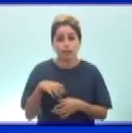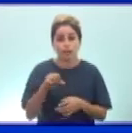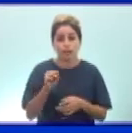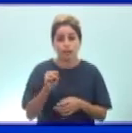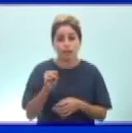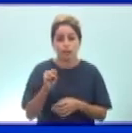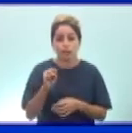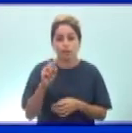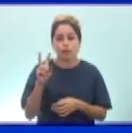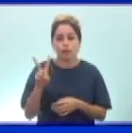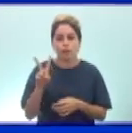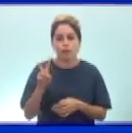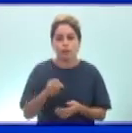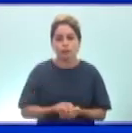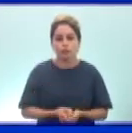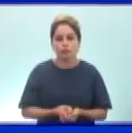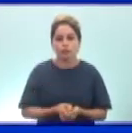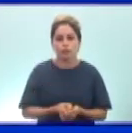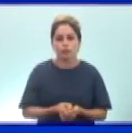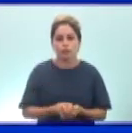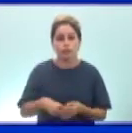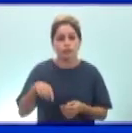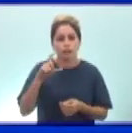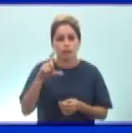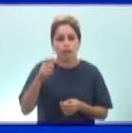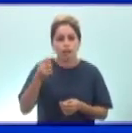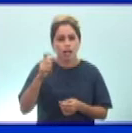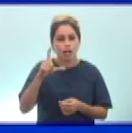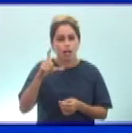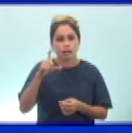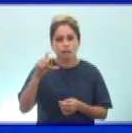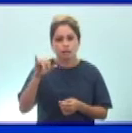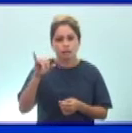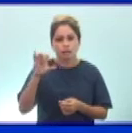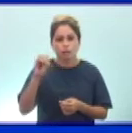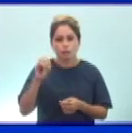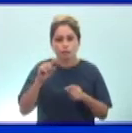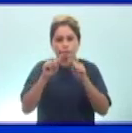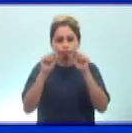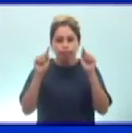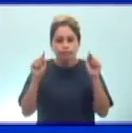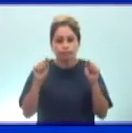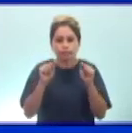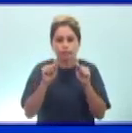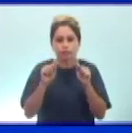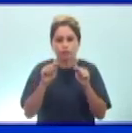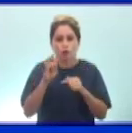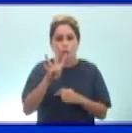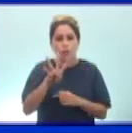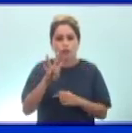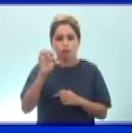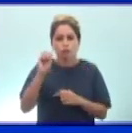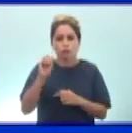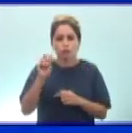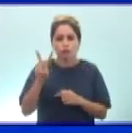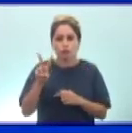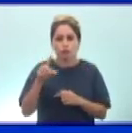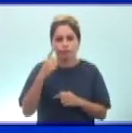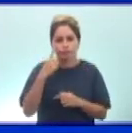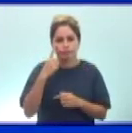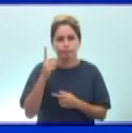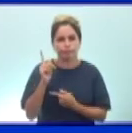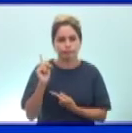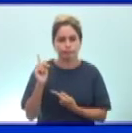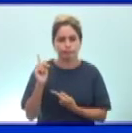quedaría calcio, entre paréntesis, el símbolo del gas noble argón, 4s2, que es el terminal de la distribución